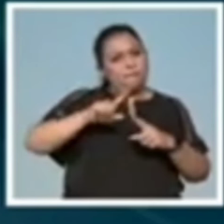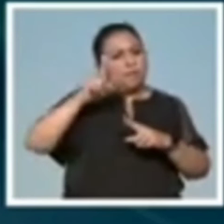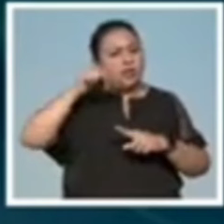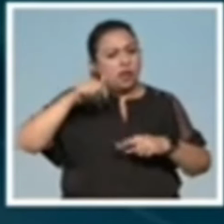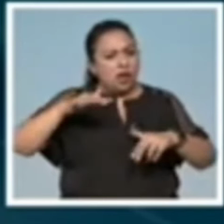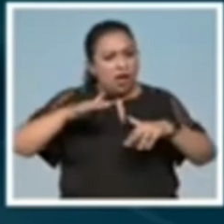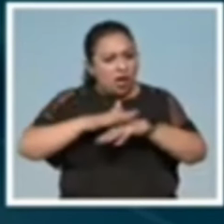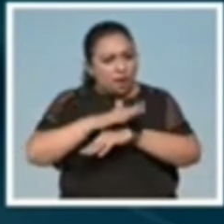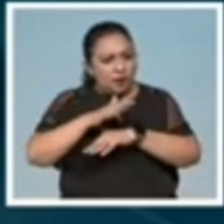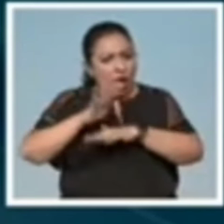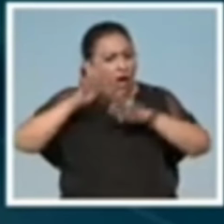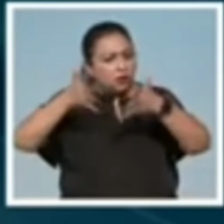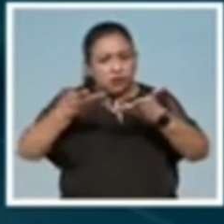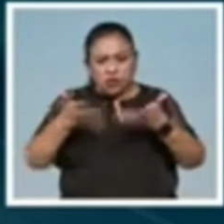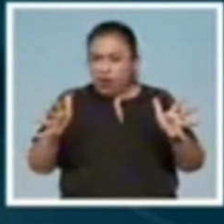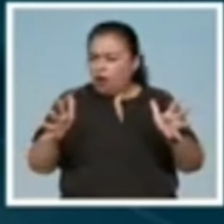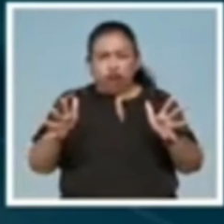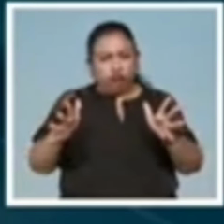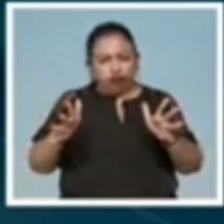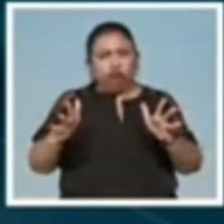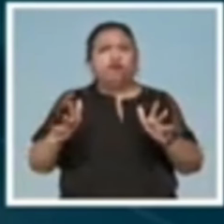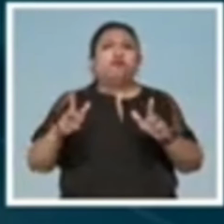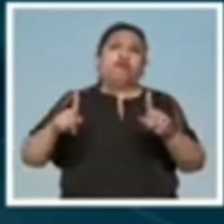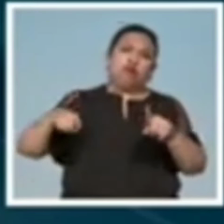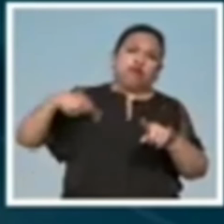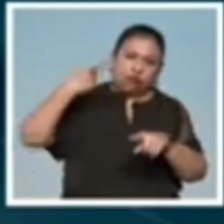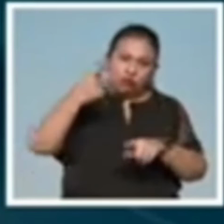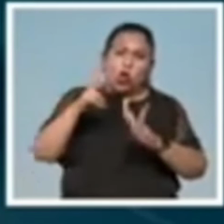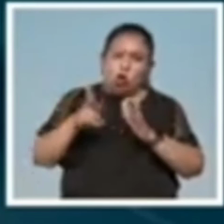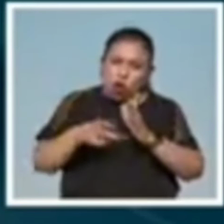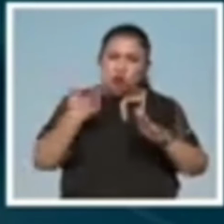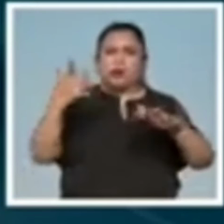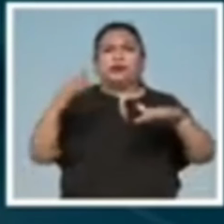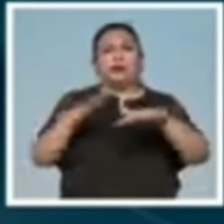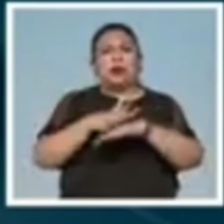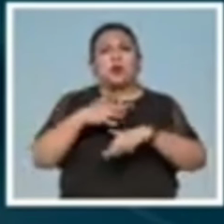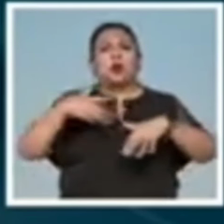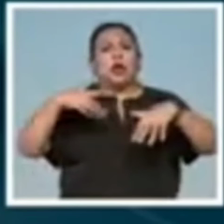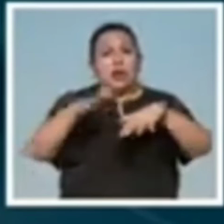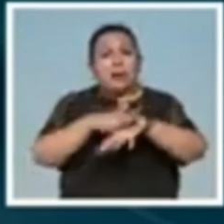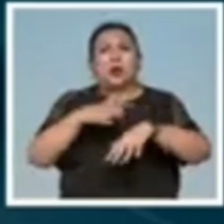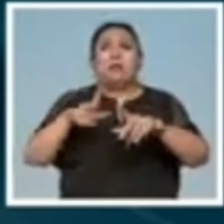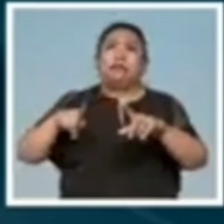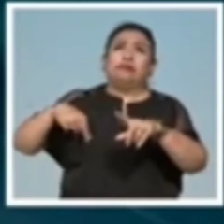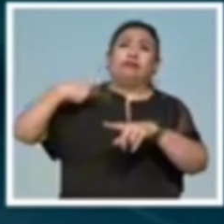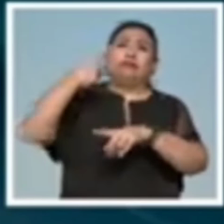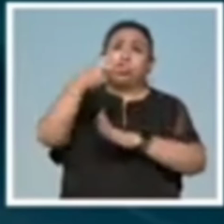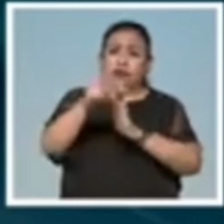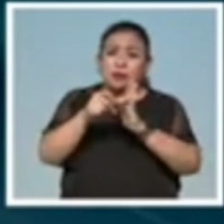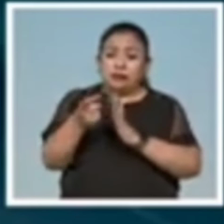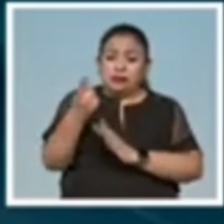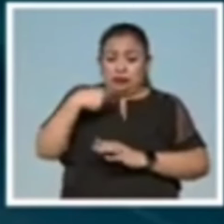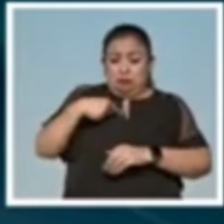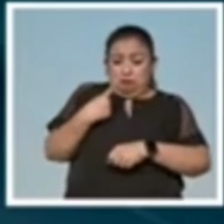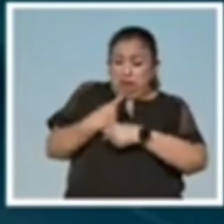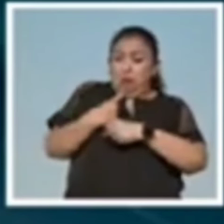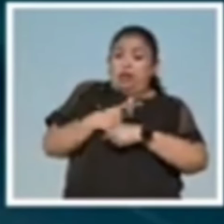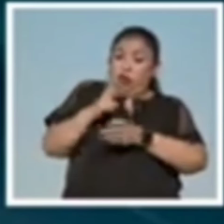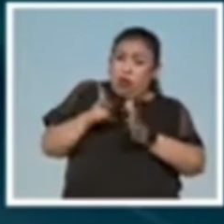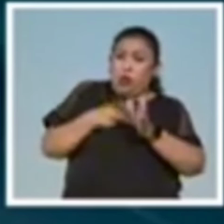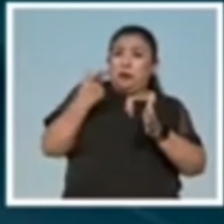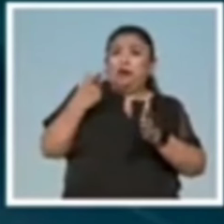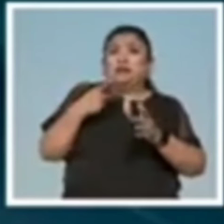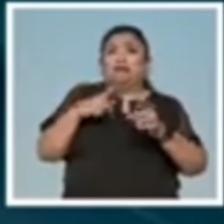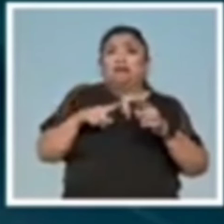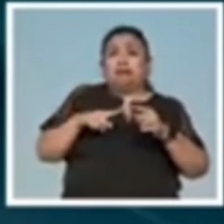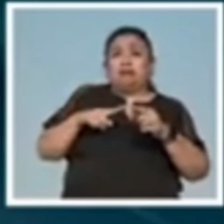no me tengo que quedar con esa cosa en la que me cambié. Pasado mañana puedo hacer otra cosa nueva y tal vez en 2 meses regresar a la primera y vivir